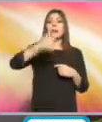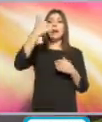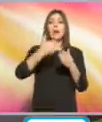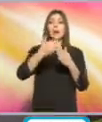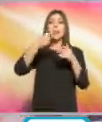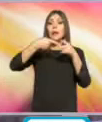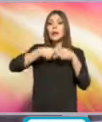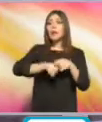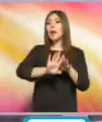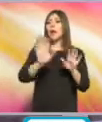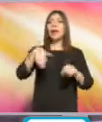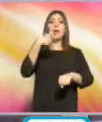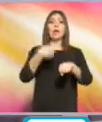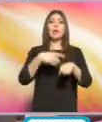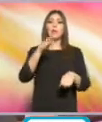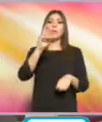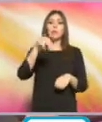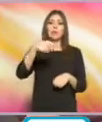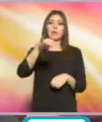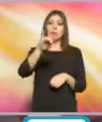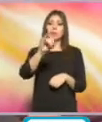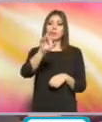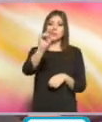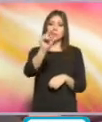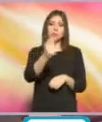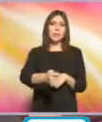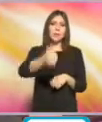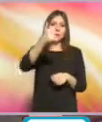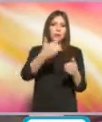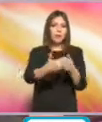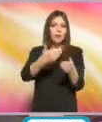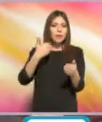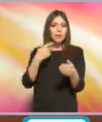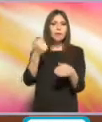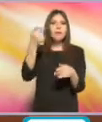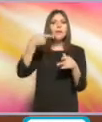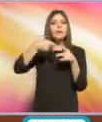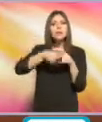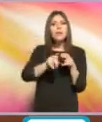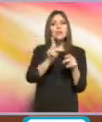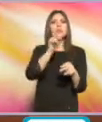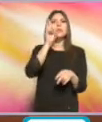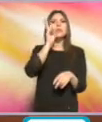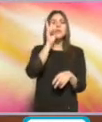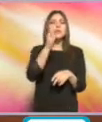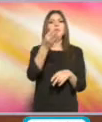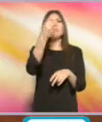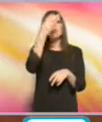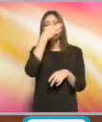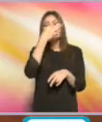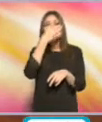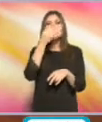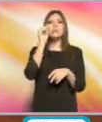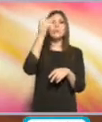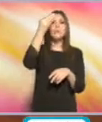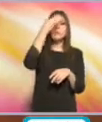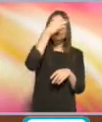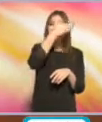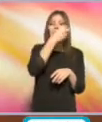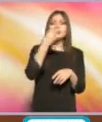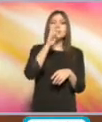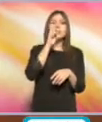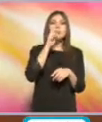una alergia. Exactamente. A primeramente. diferencia del asma, que puede ser ante una circunstancia así inmediata, es muy rápido, este es como un proceso un poquito